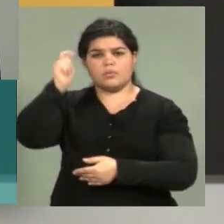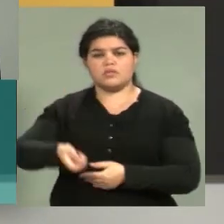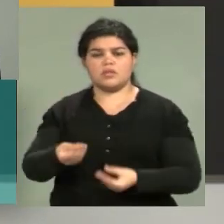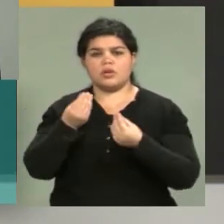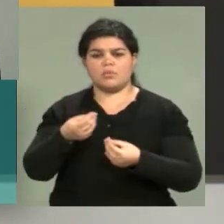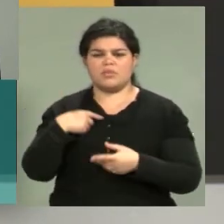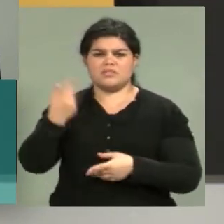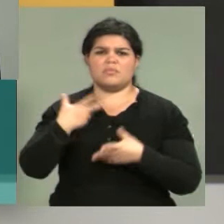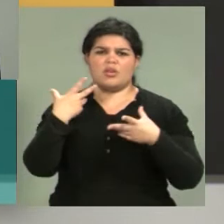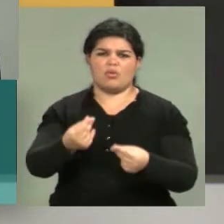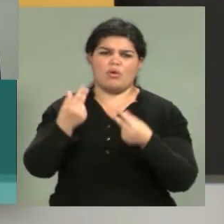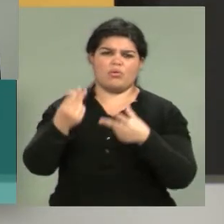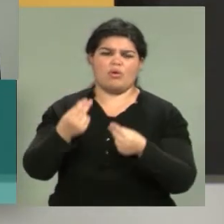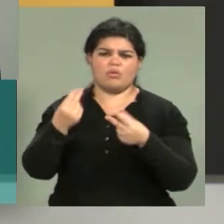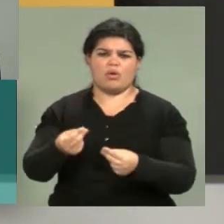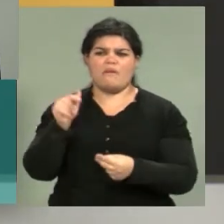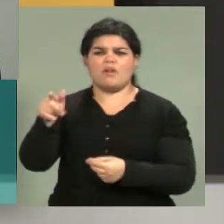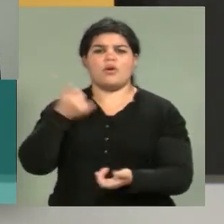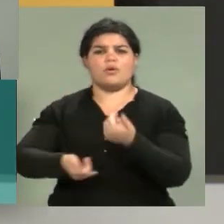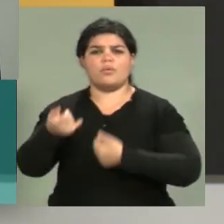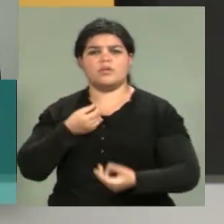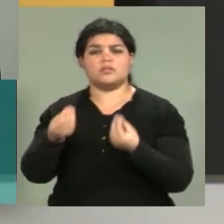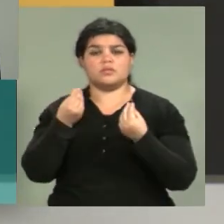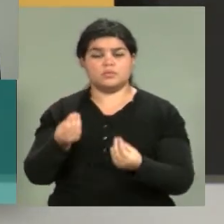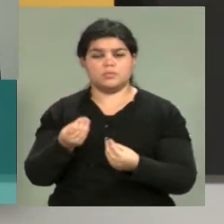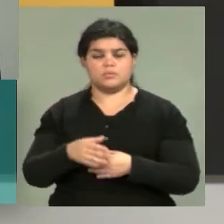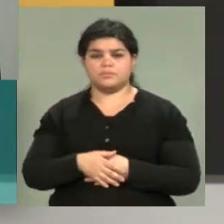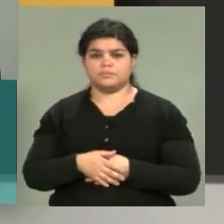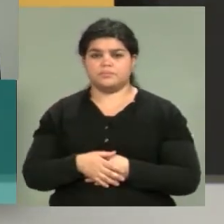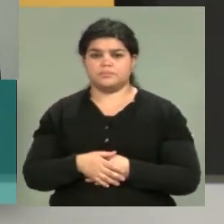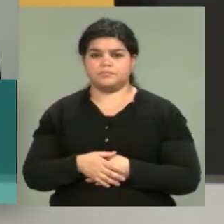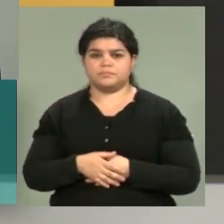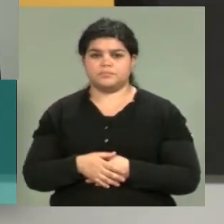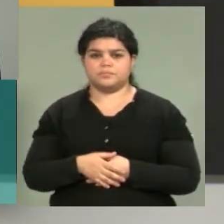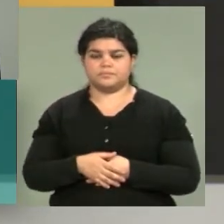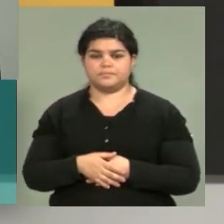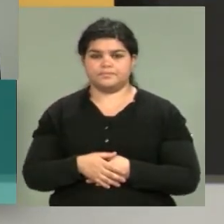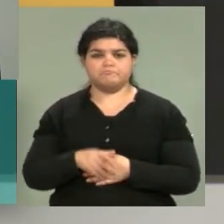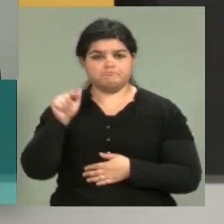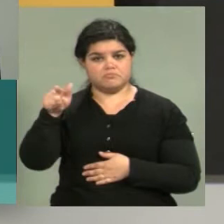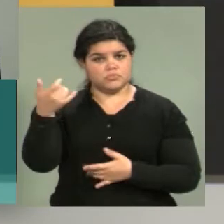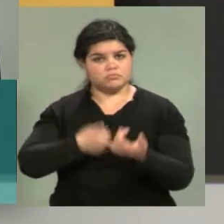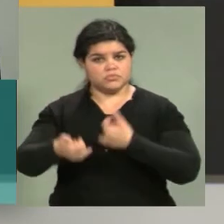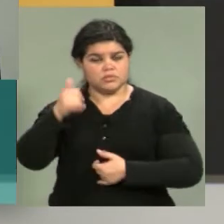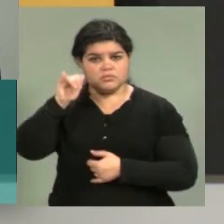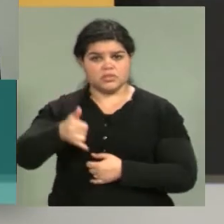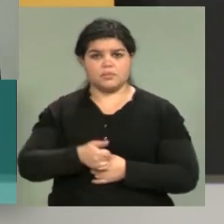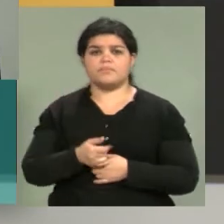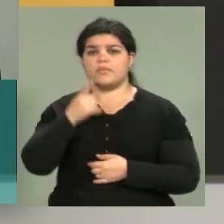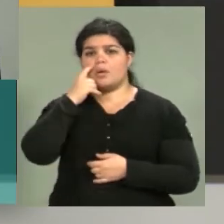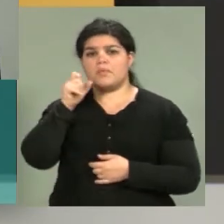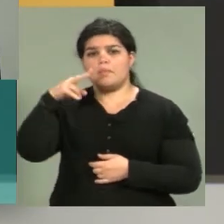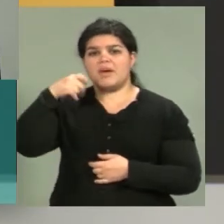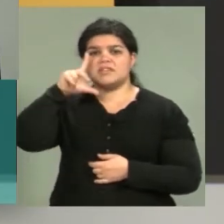denegaron varias veces el pedido, que nos cuentes un poquito acerca de eso. Bueno, y comentaste muy bien, Marcelo tuvo un accidente